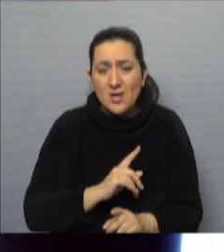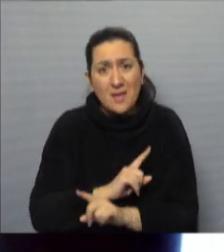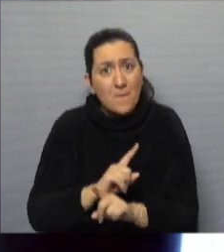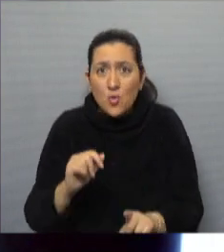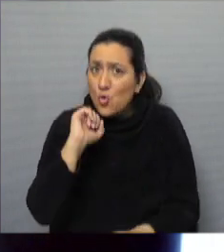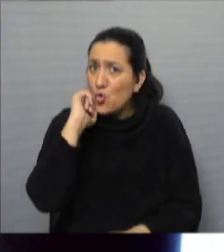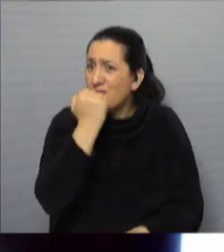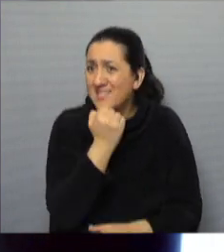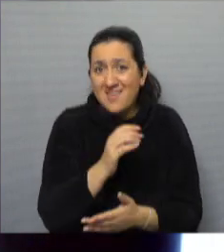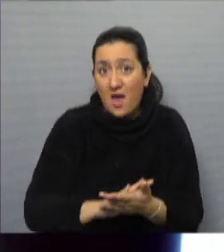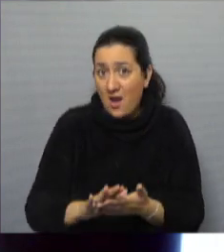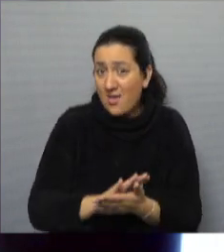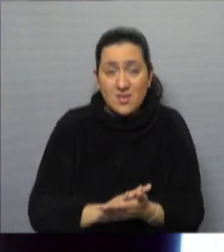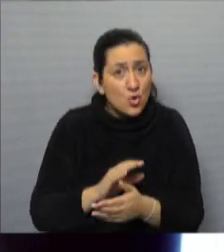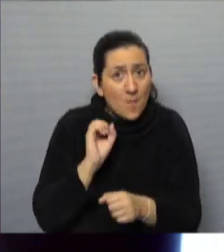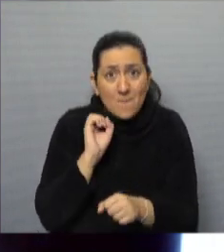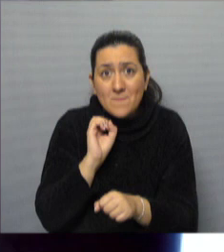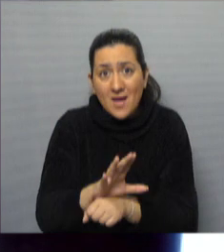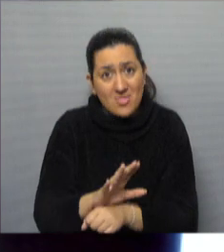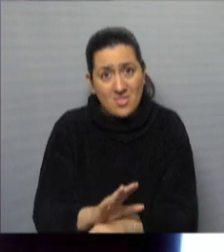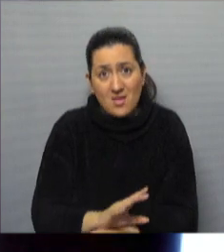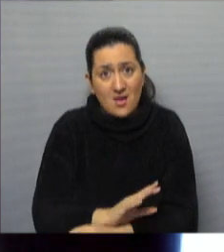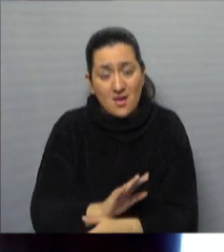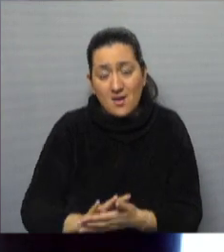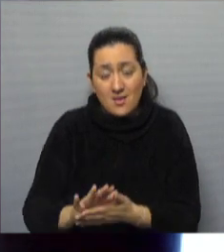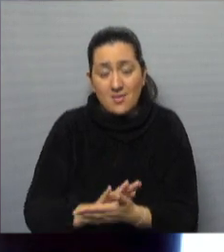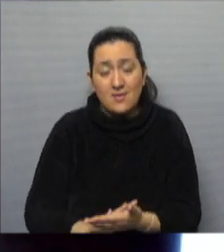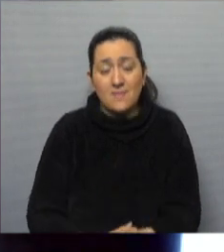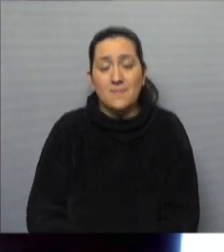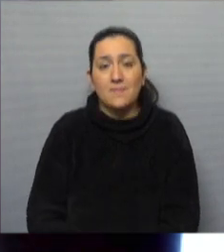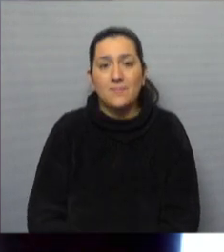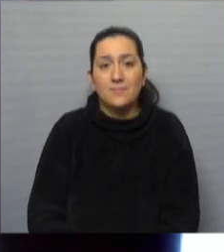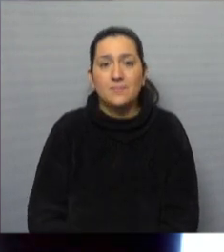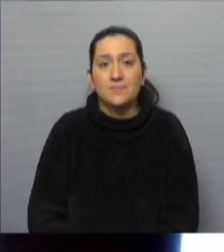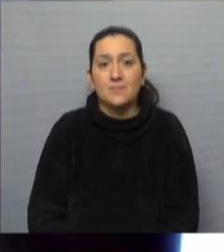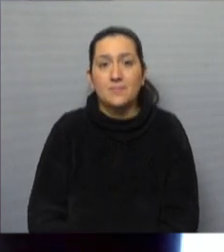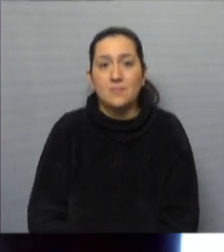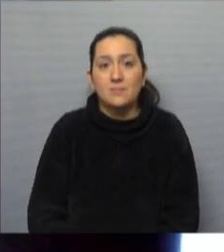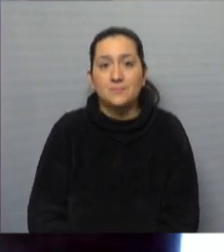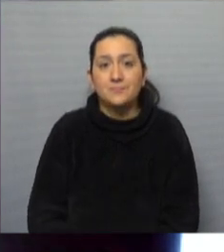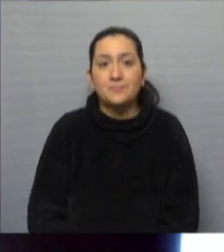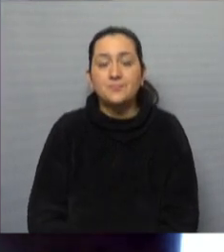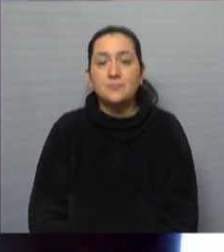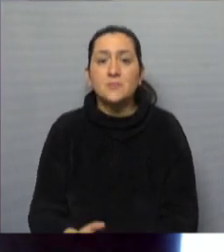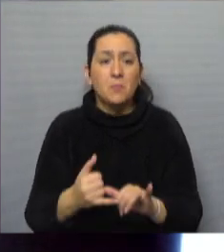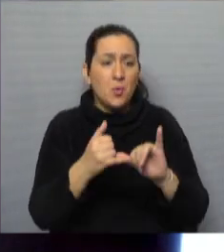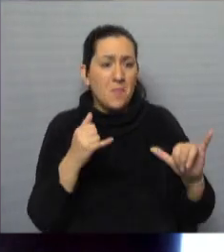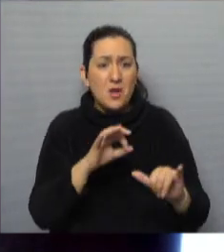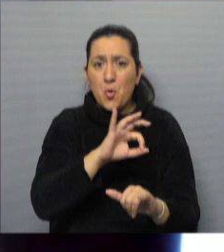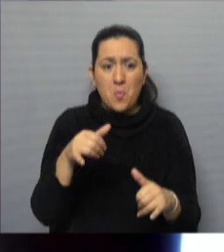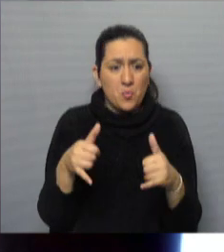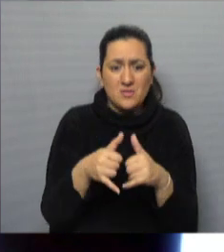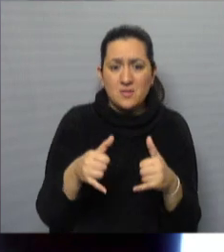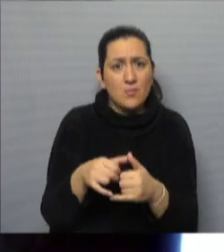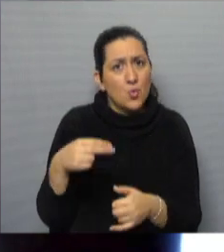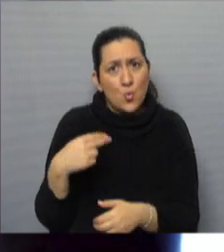ningún está en ninguna clave de ningún servicio en ningún caso vía correo electrónico vía whatsapp o lo